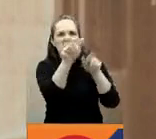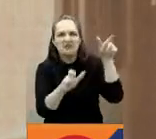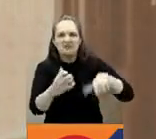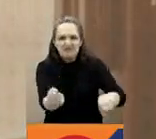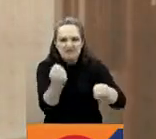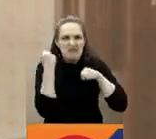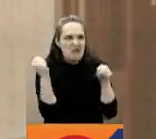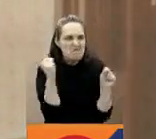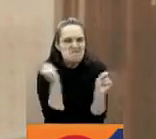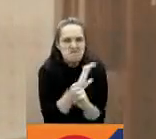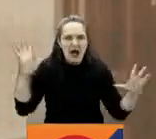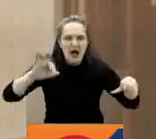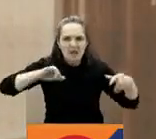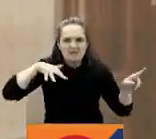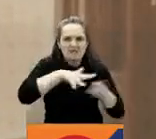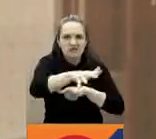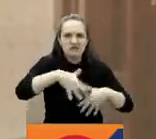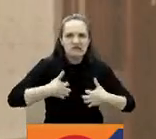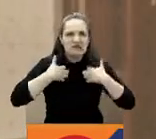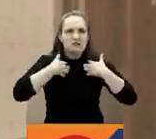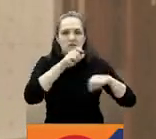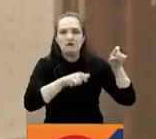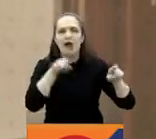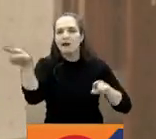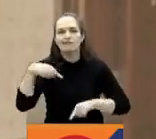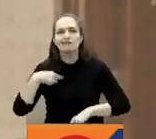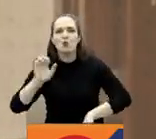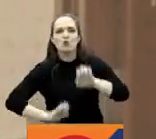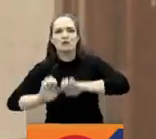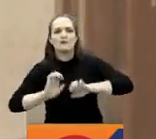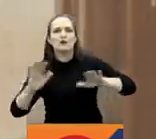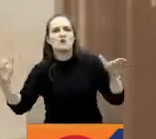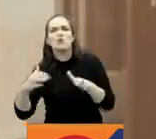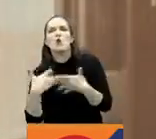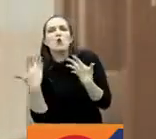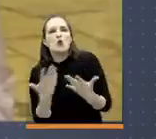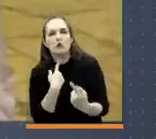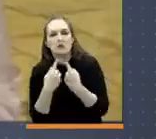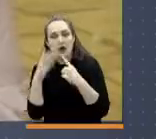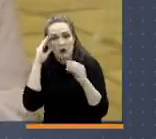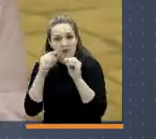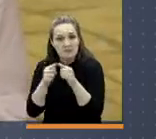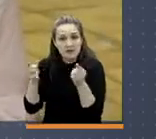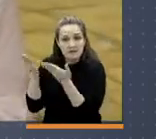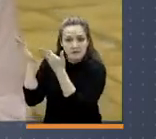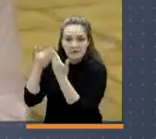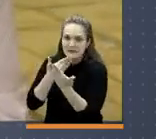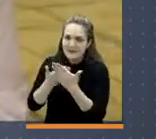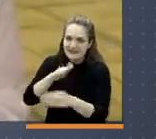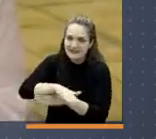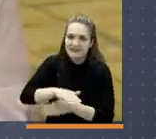con nuestra enviada especial de RTVC Noticias, que nos tiene más detalles de este encuentro. Stephanie Valencia, adelante, buenas tardes.